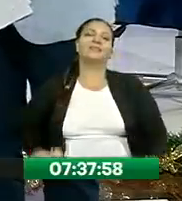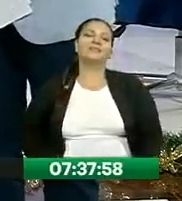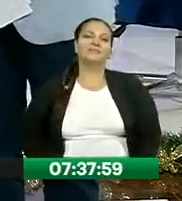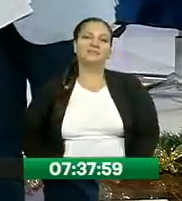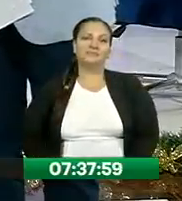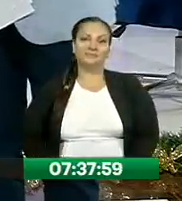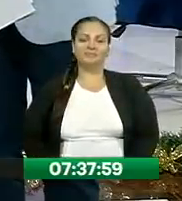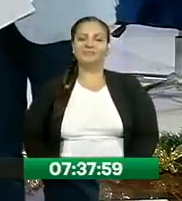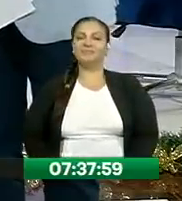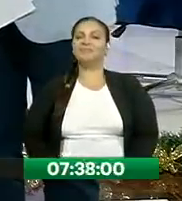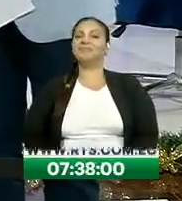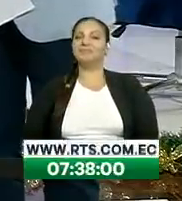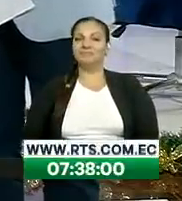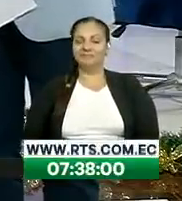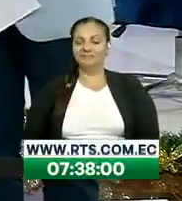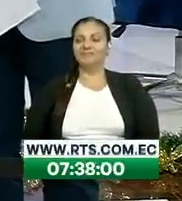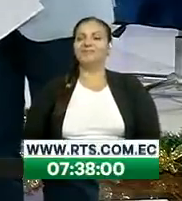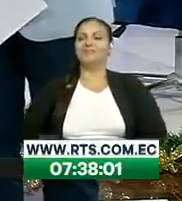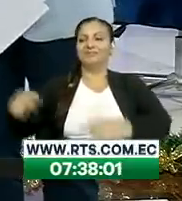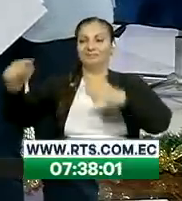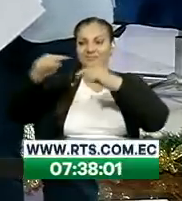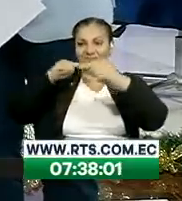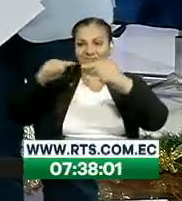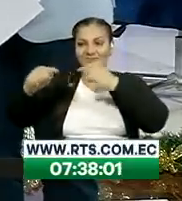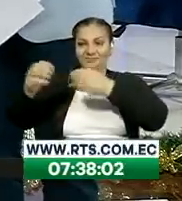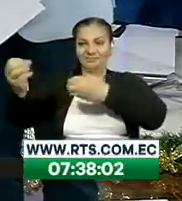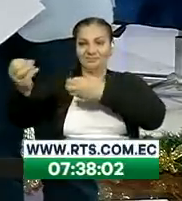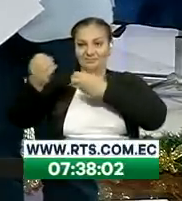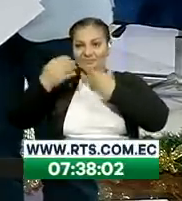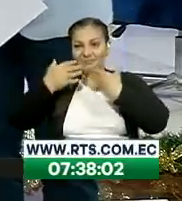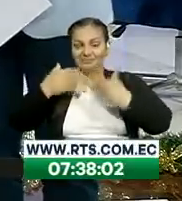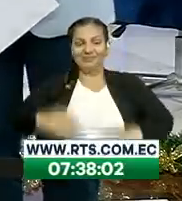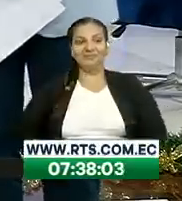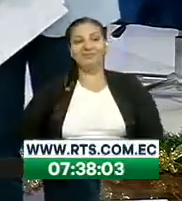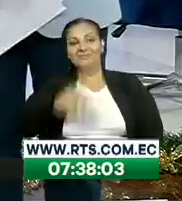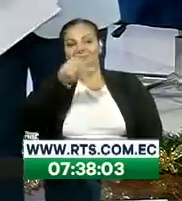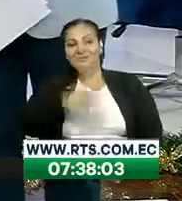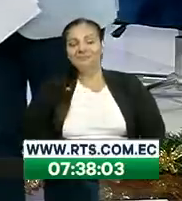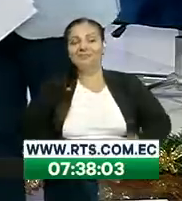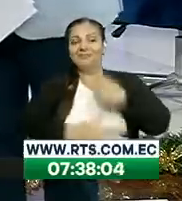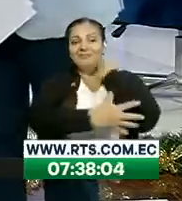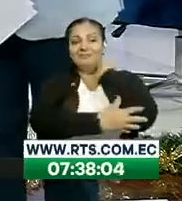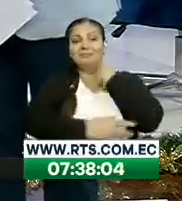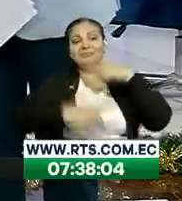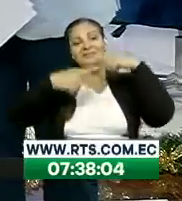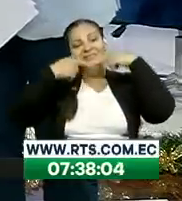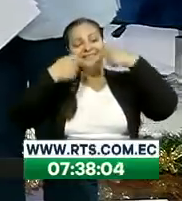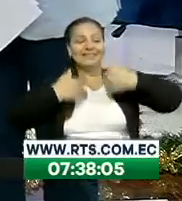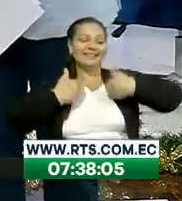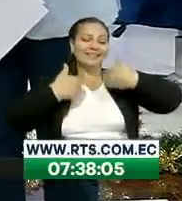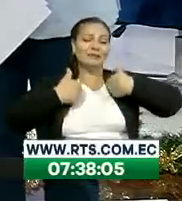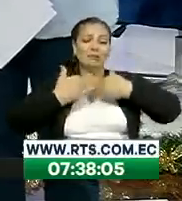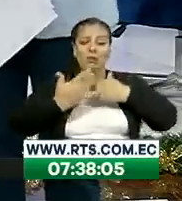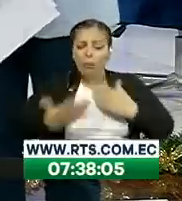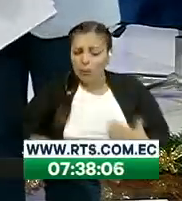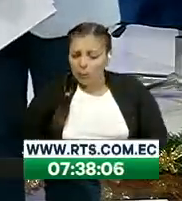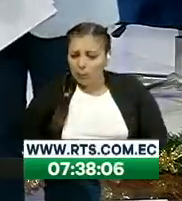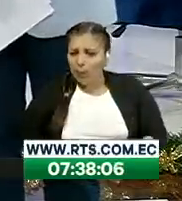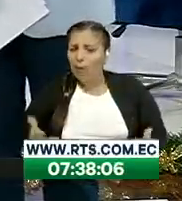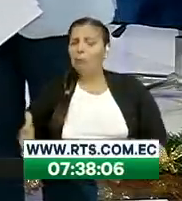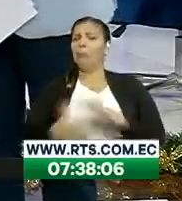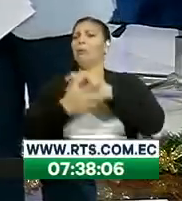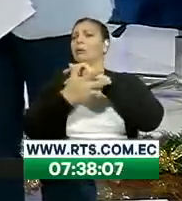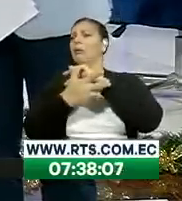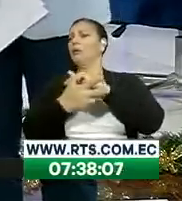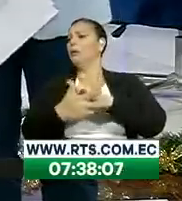popular que el señor productor siempre me lo recuerda, la, ajá, alegría del pobre dura poco. Mira usted, entonces, ¿no? Él que ya estaba contento y sácate, que le dice que